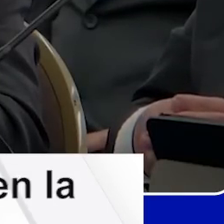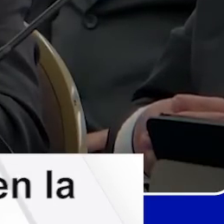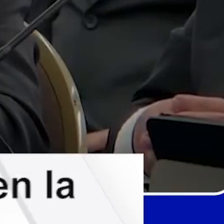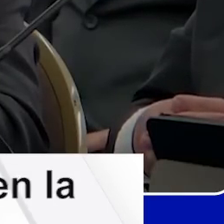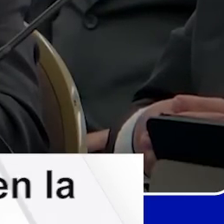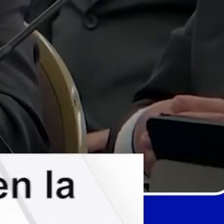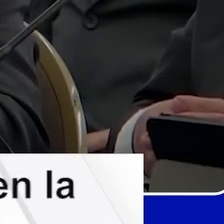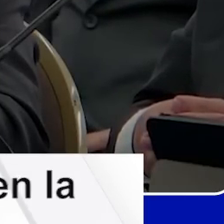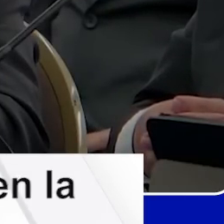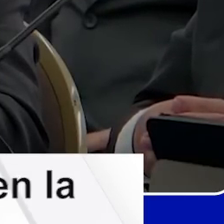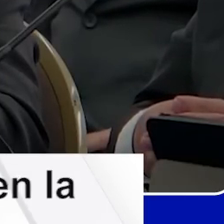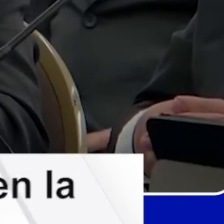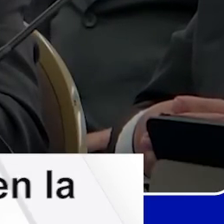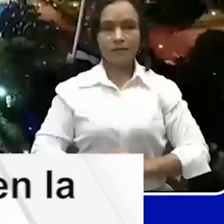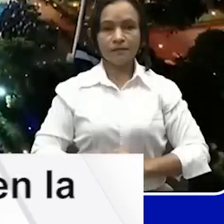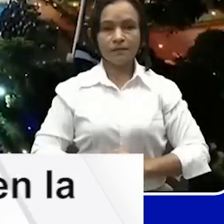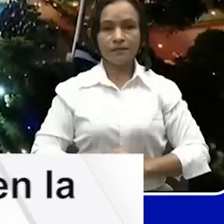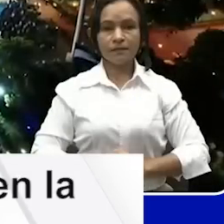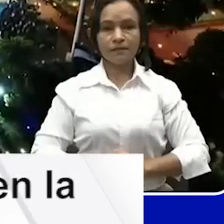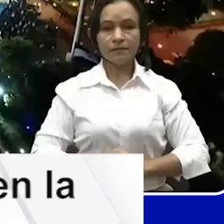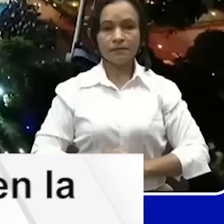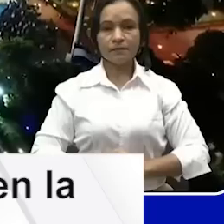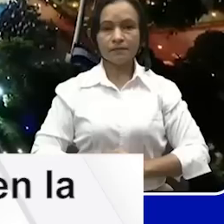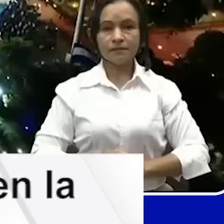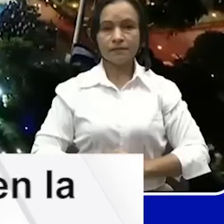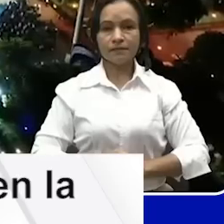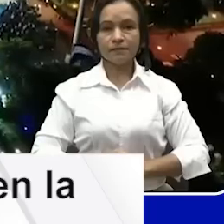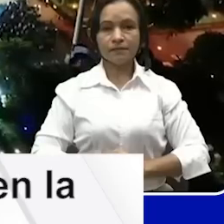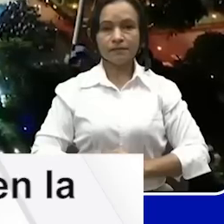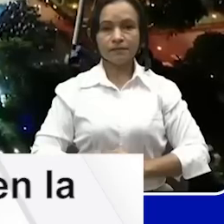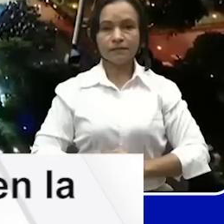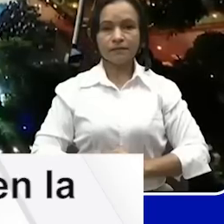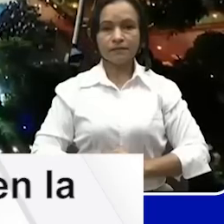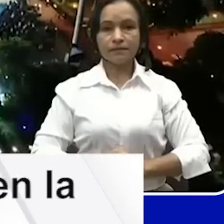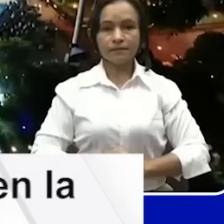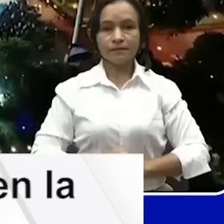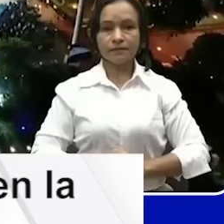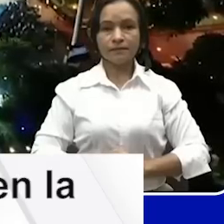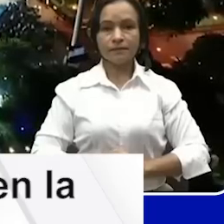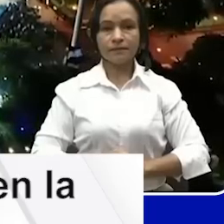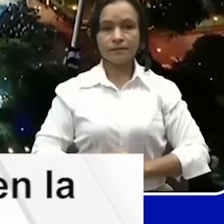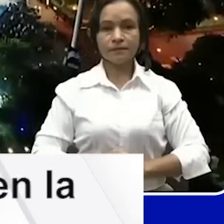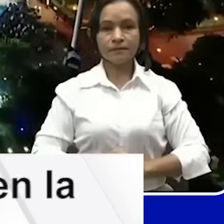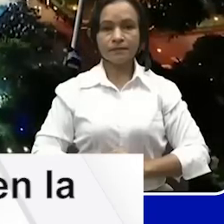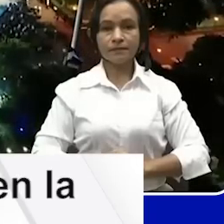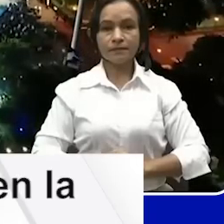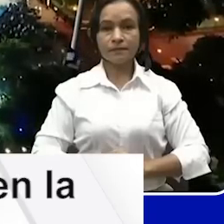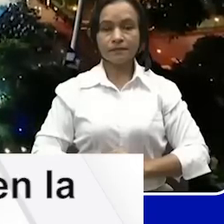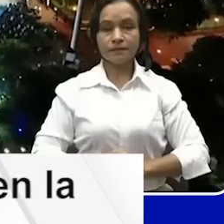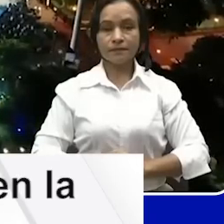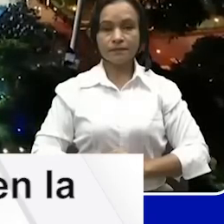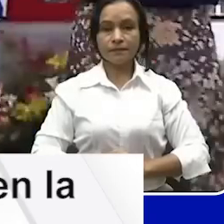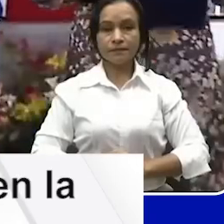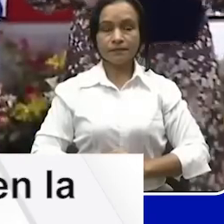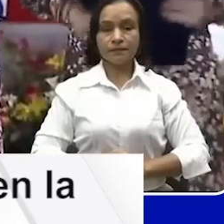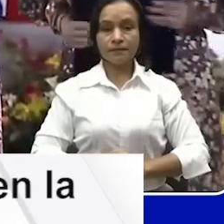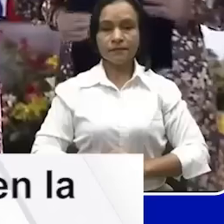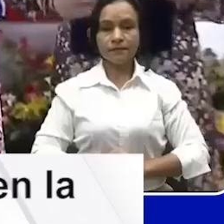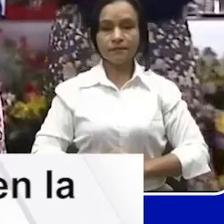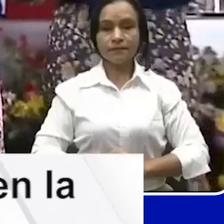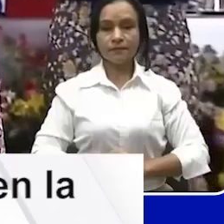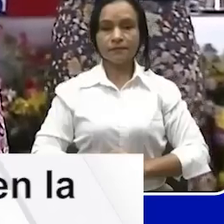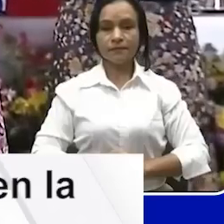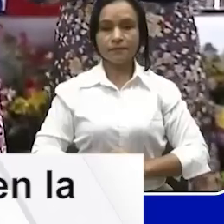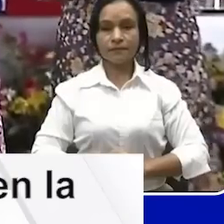de Ortega no puede quedar ignorado esto es grave y hay que aprovechar estos últimos cinco meses que le quedan en la oea